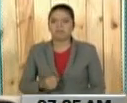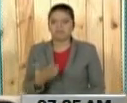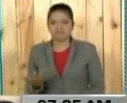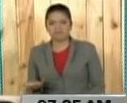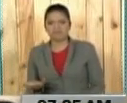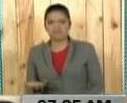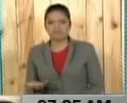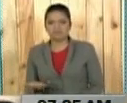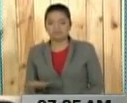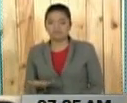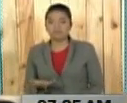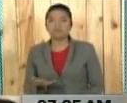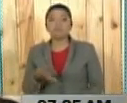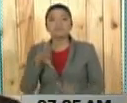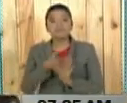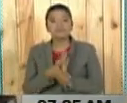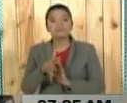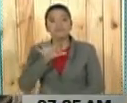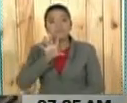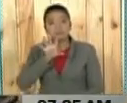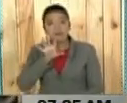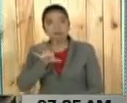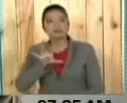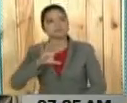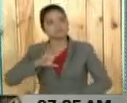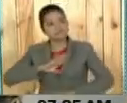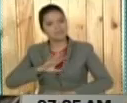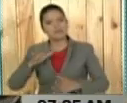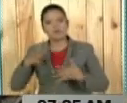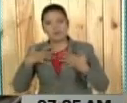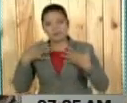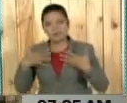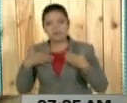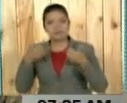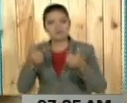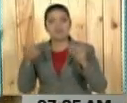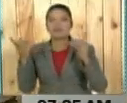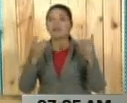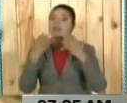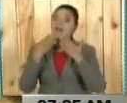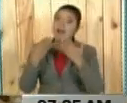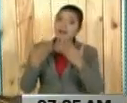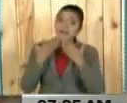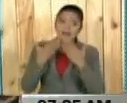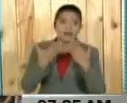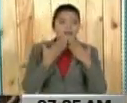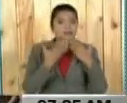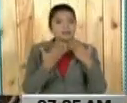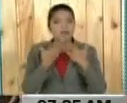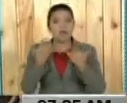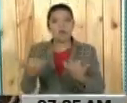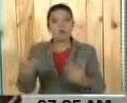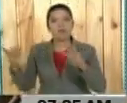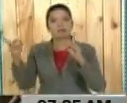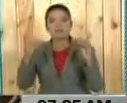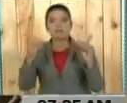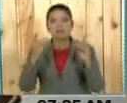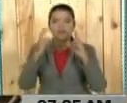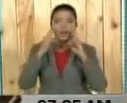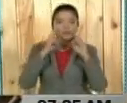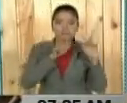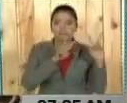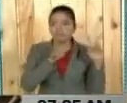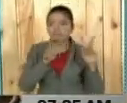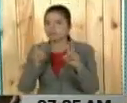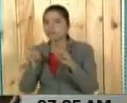patadas de ahogado, ante el hecho de que el país está satisfecho y contento con el diálogo y da las gracias. El diálogo ahorita es el centro de la atención nacional